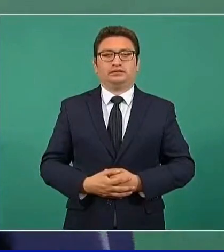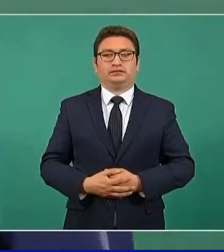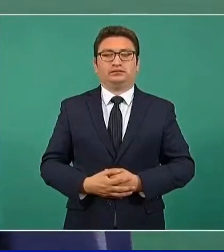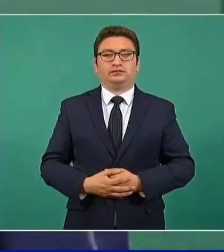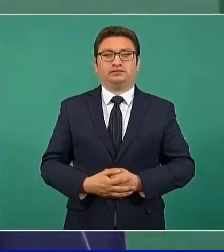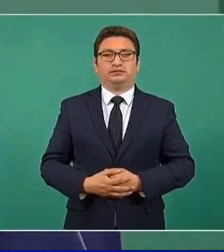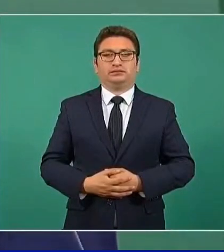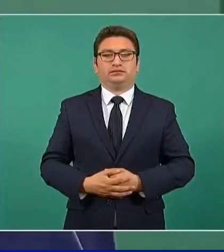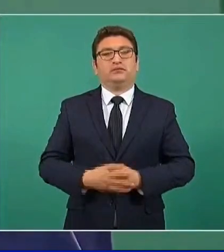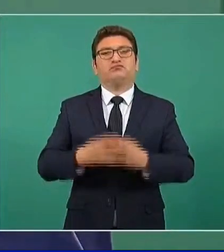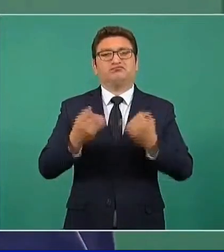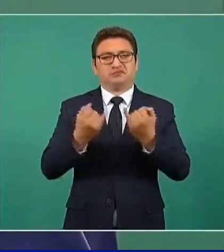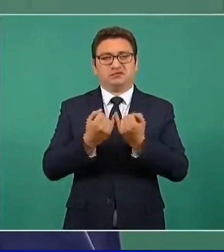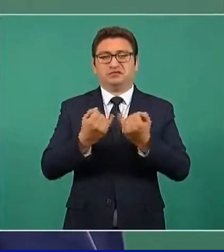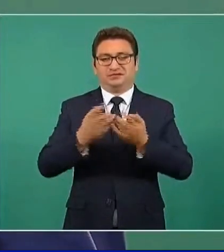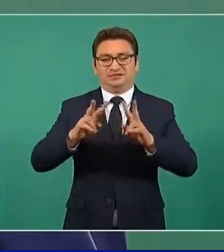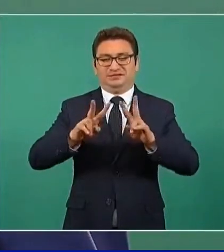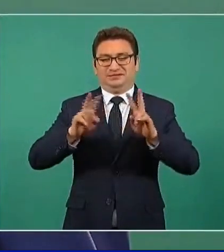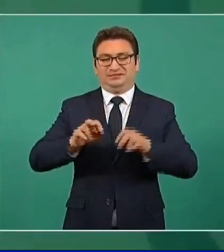con la protección civil